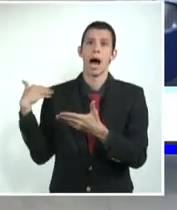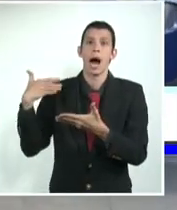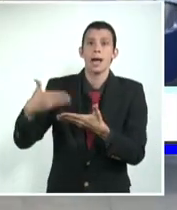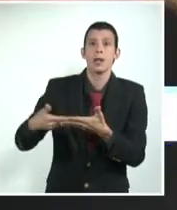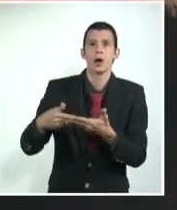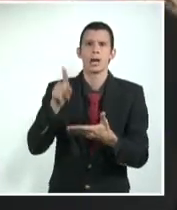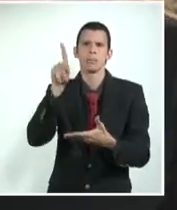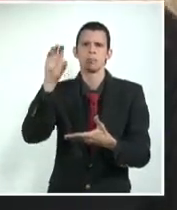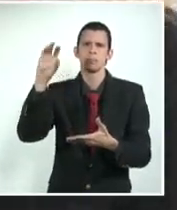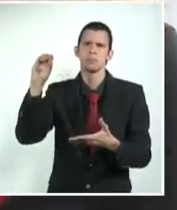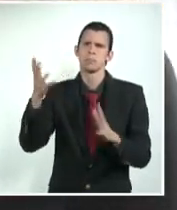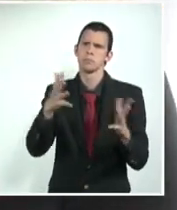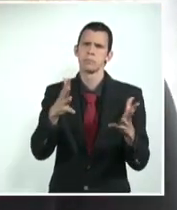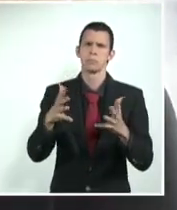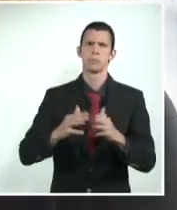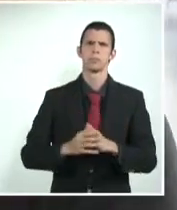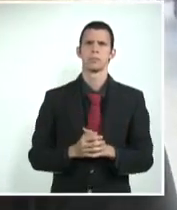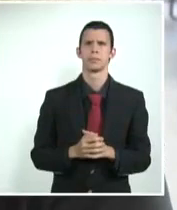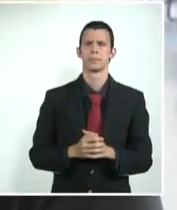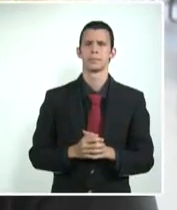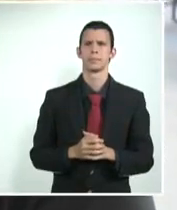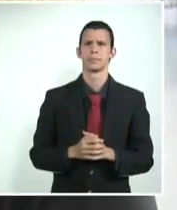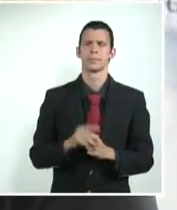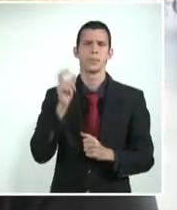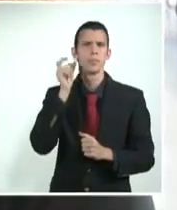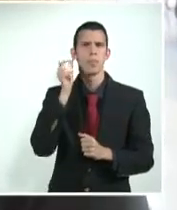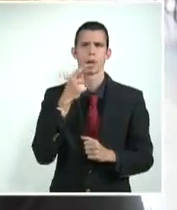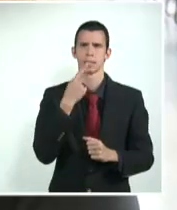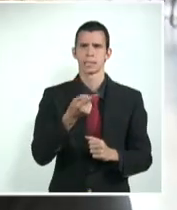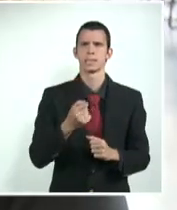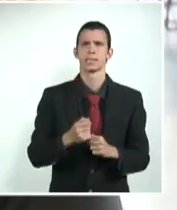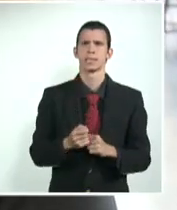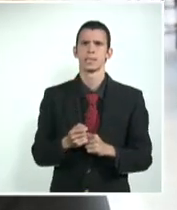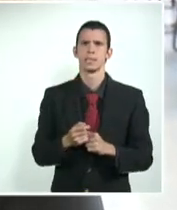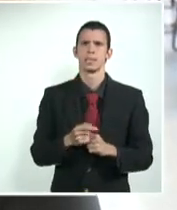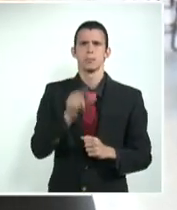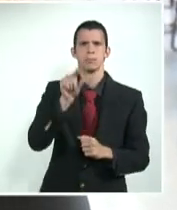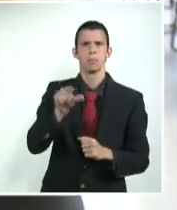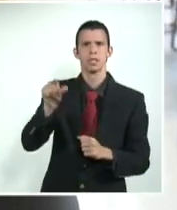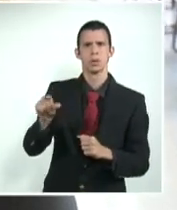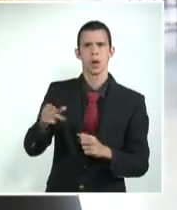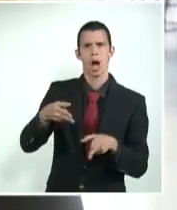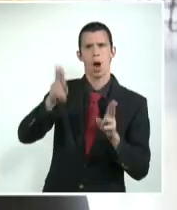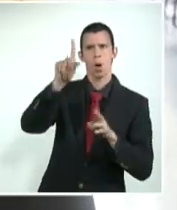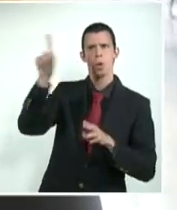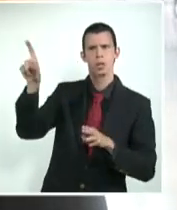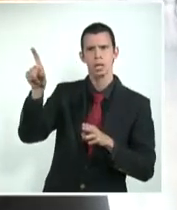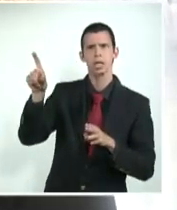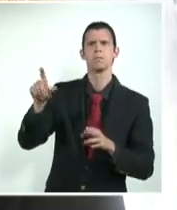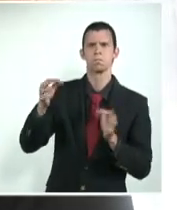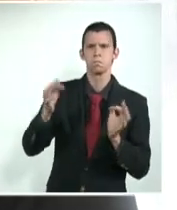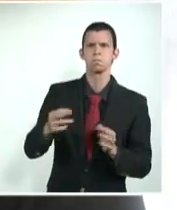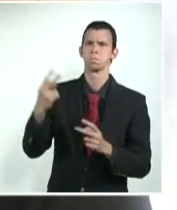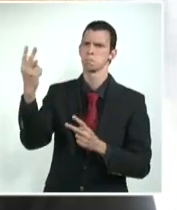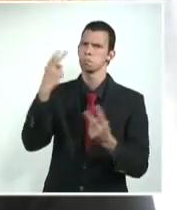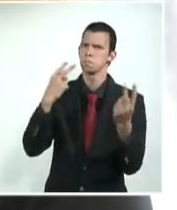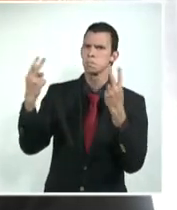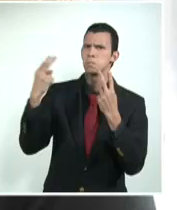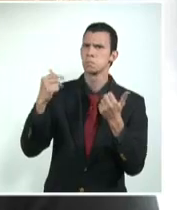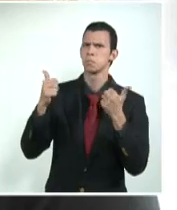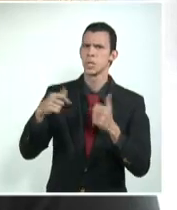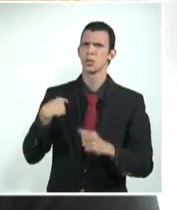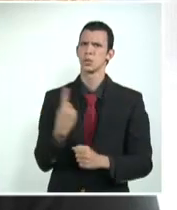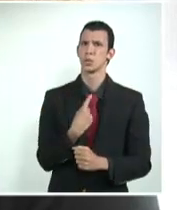plazos previstos. En cuanto al personal, en todo momento nos respondían a nuestras